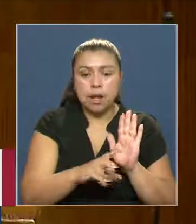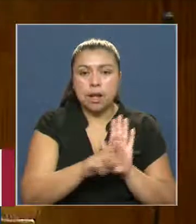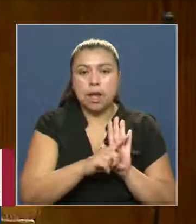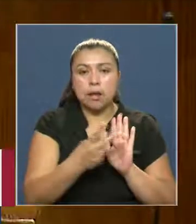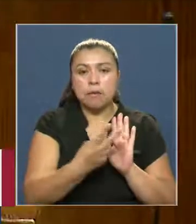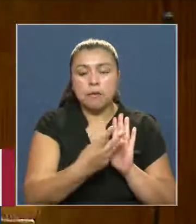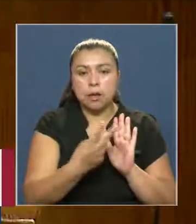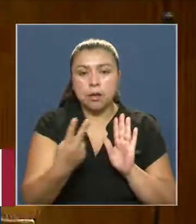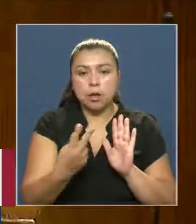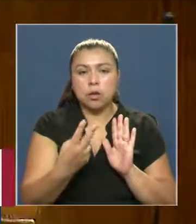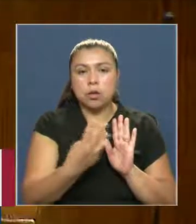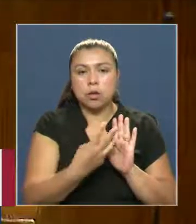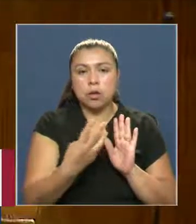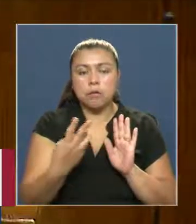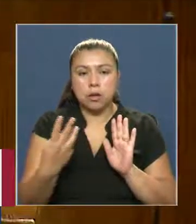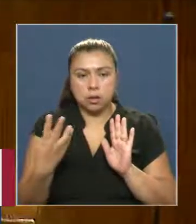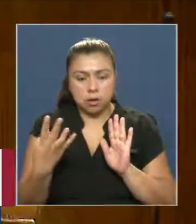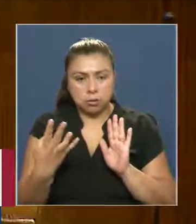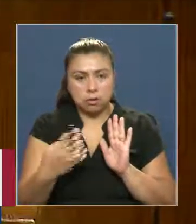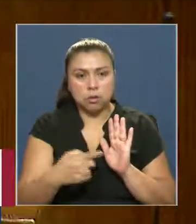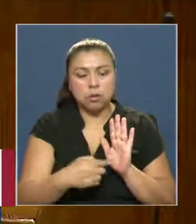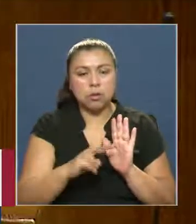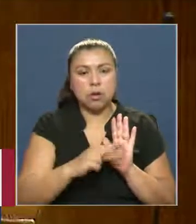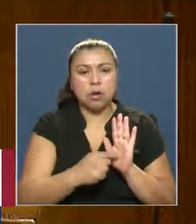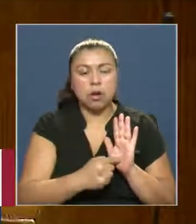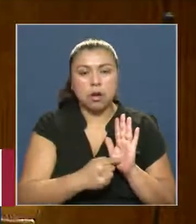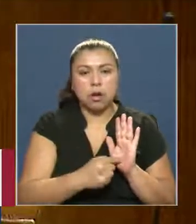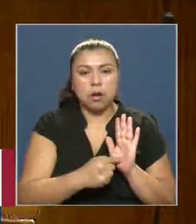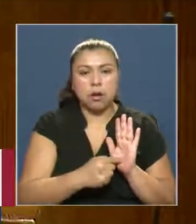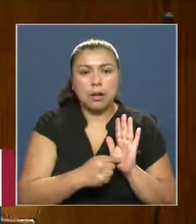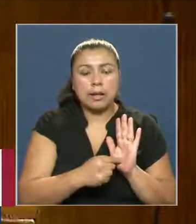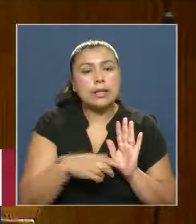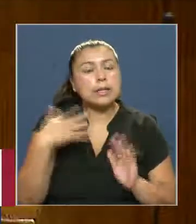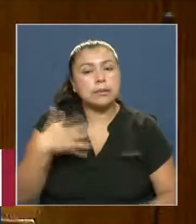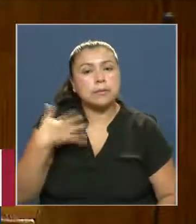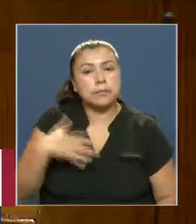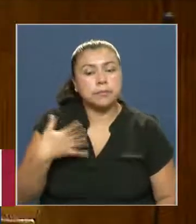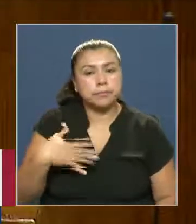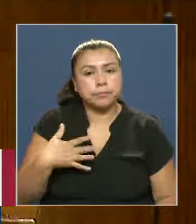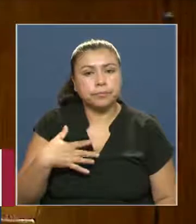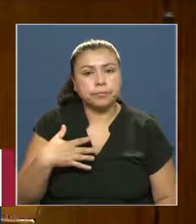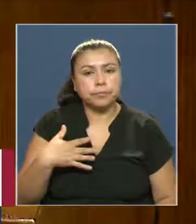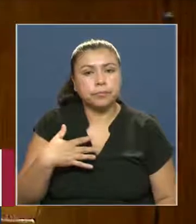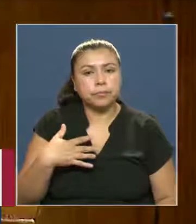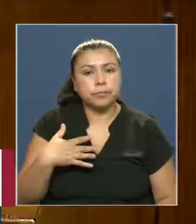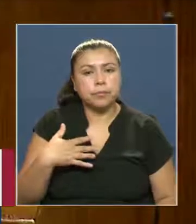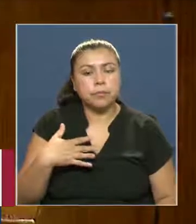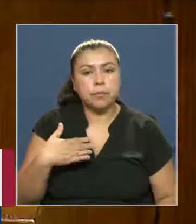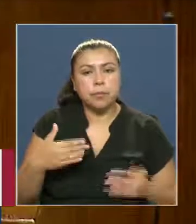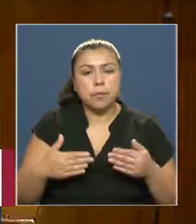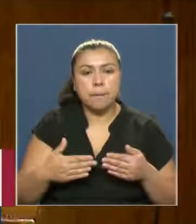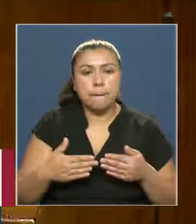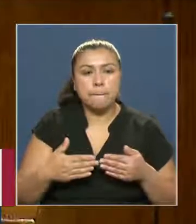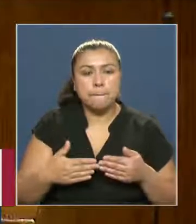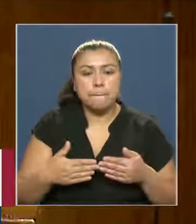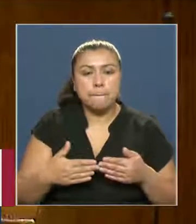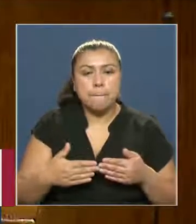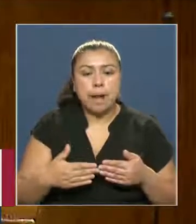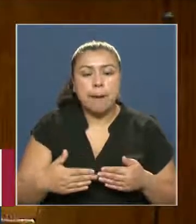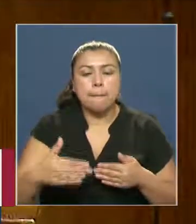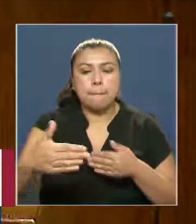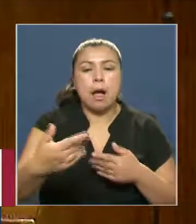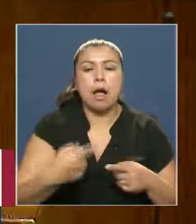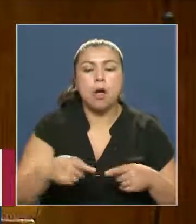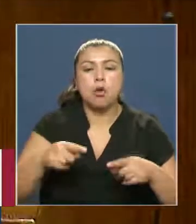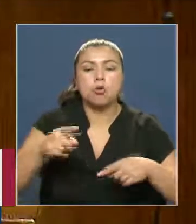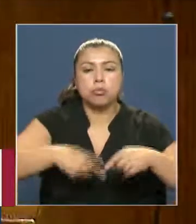20.234 junto con modificaciones que se consideraron imprescindibles, como extender su aplicación a otros territorios